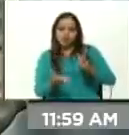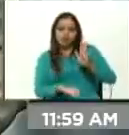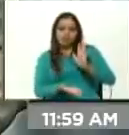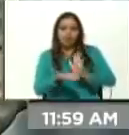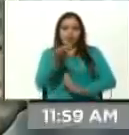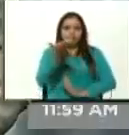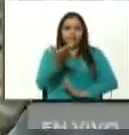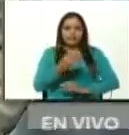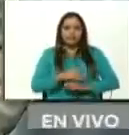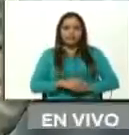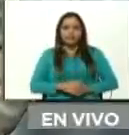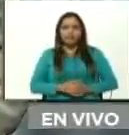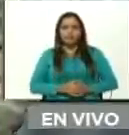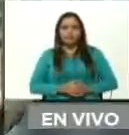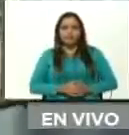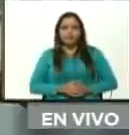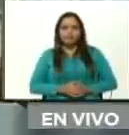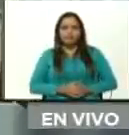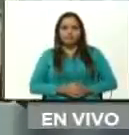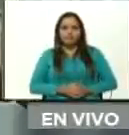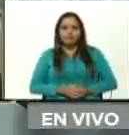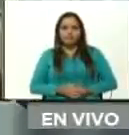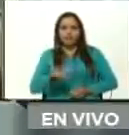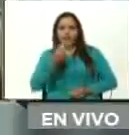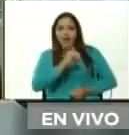obviamente aumenta y llega a